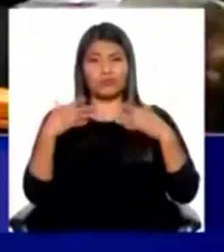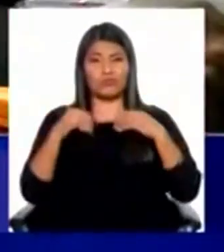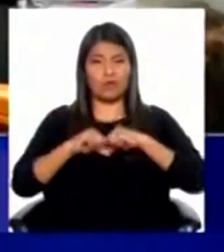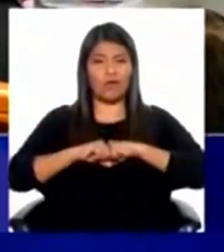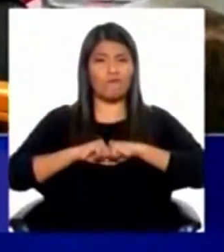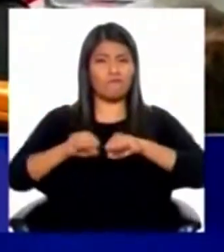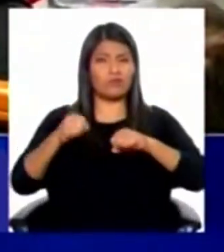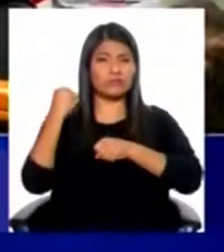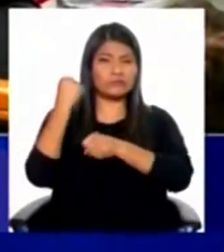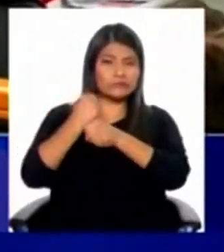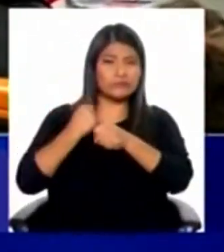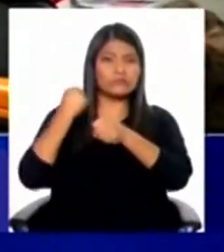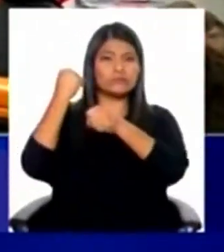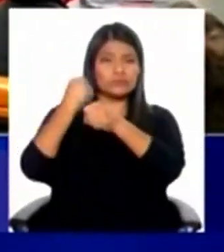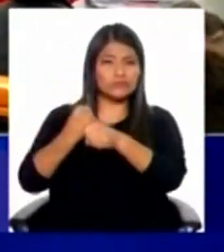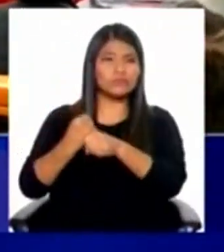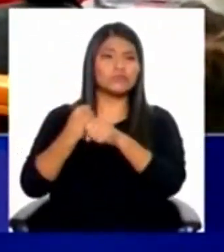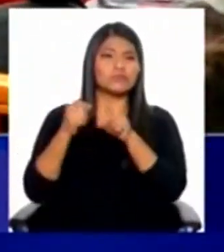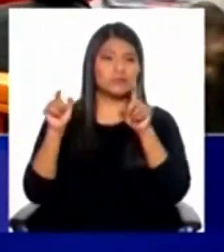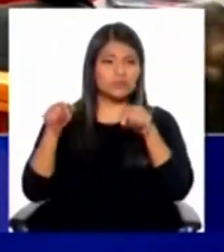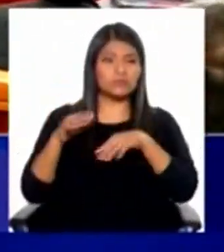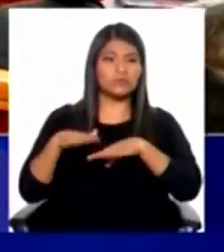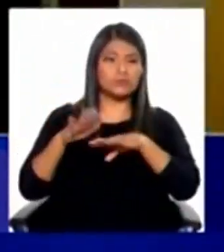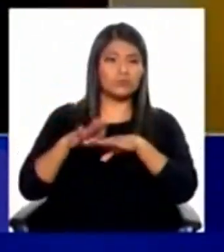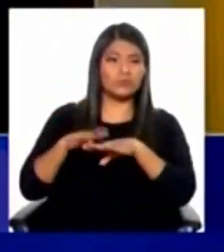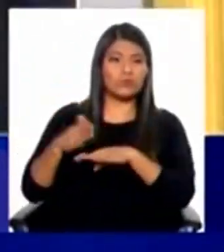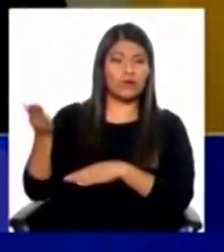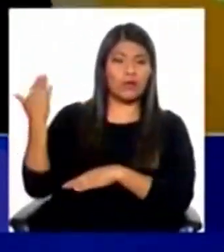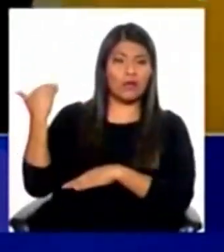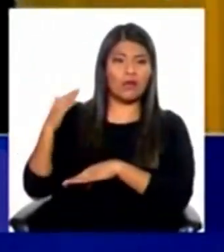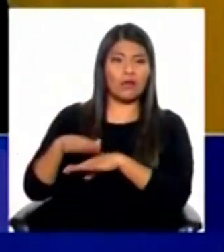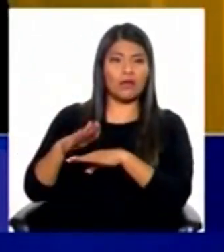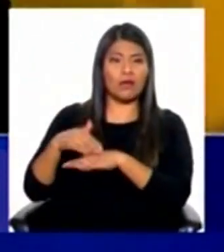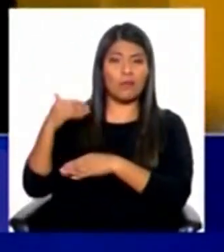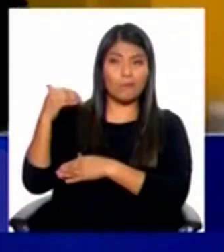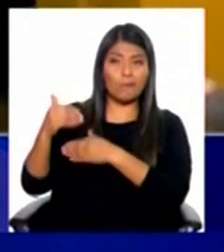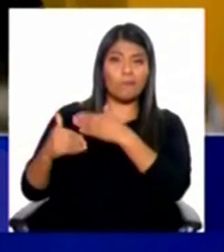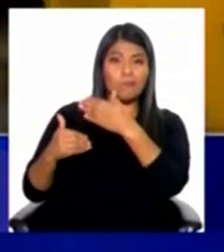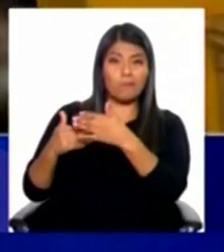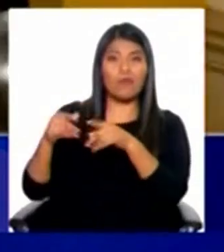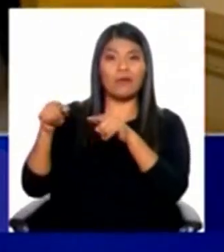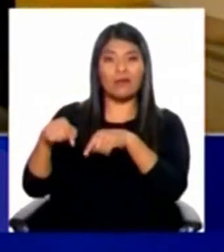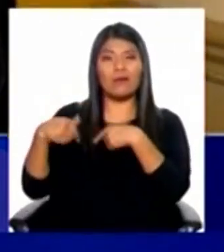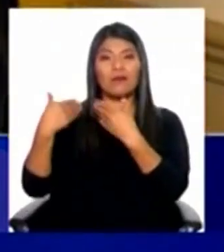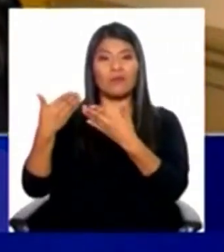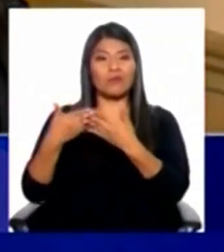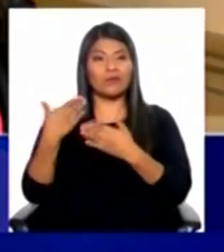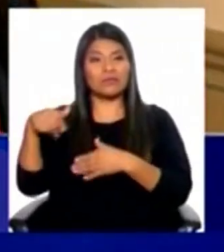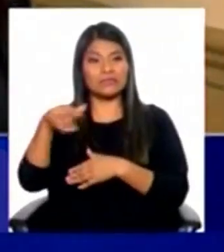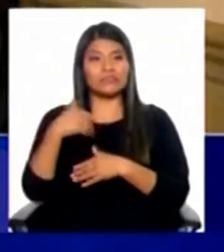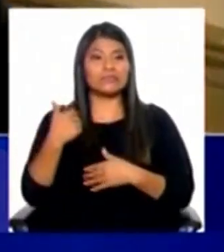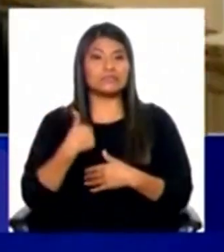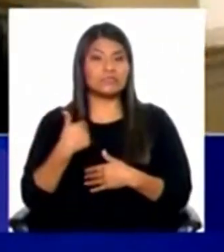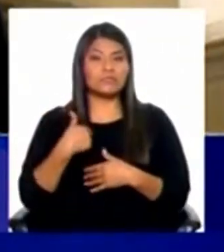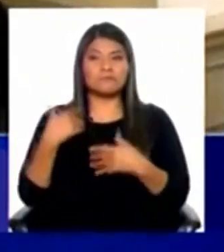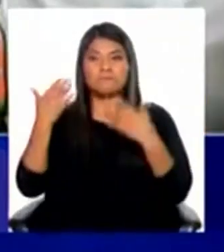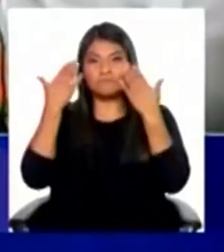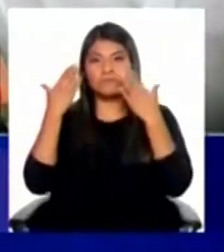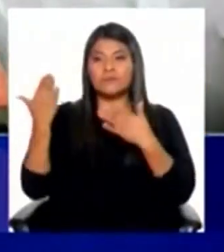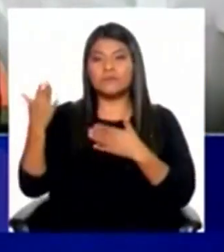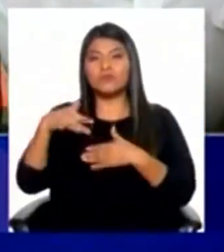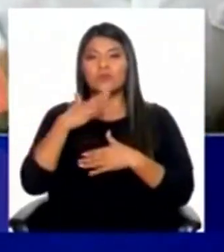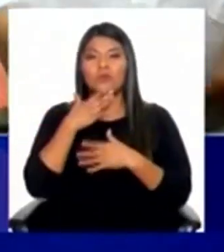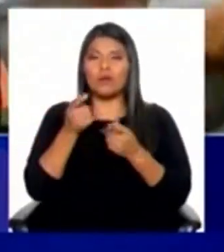Sí. Tenía no solamente que analizarse las votaciones en rigor, cómo se llevaron adelante, sino además si es que estas tenían algún halo